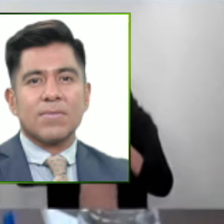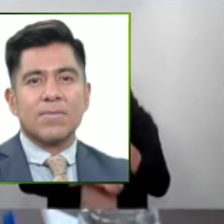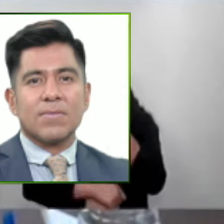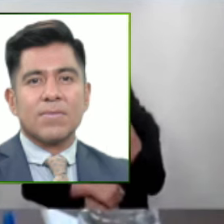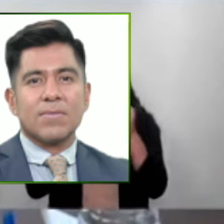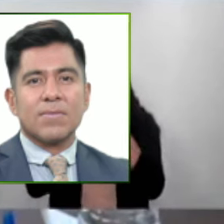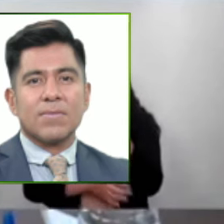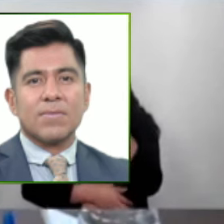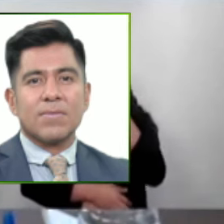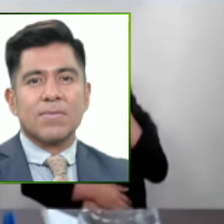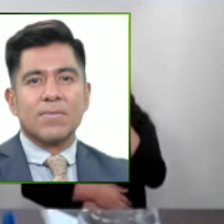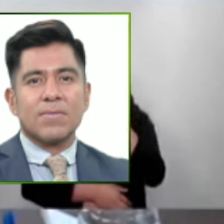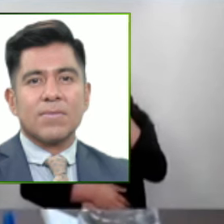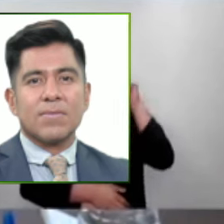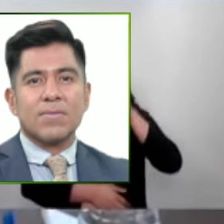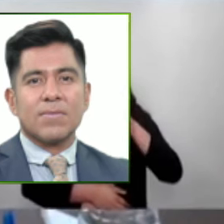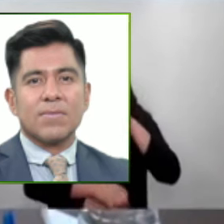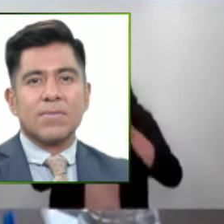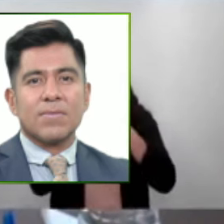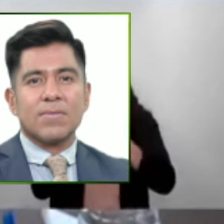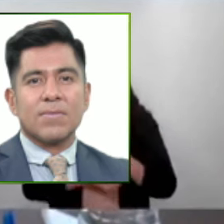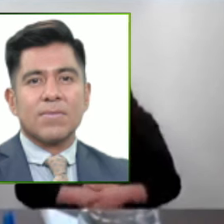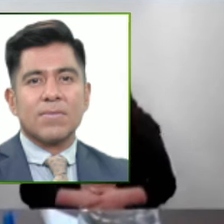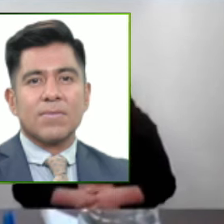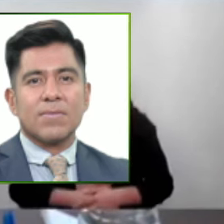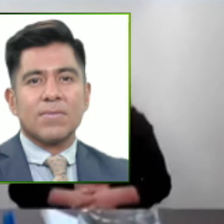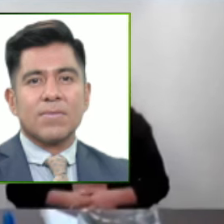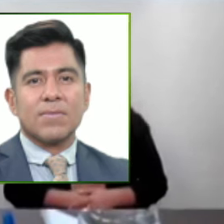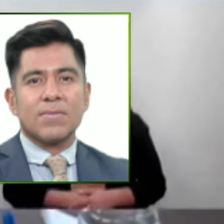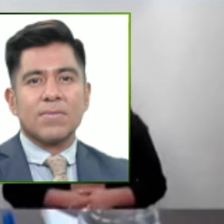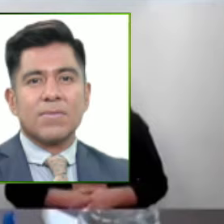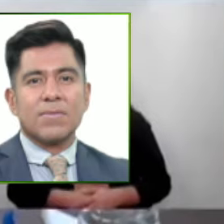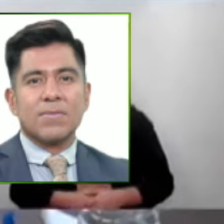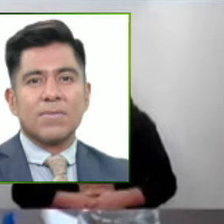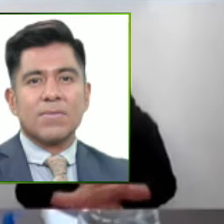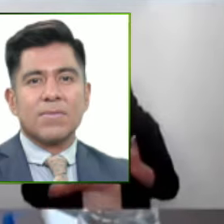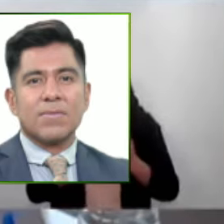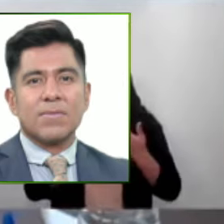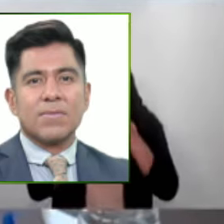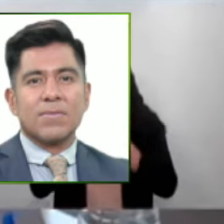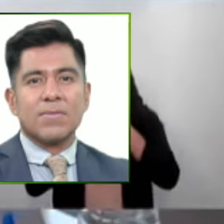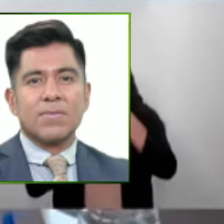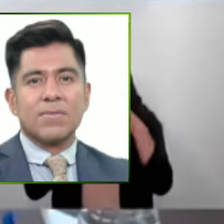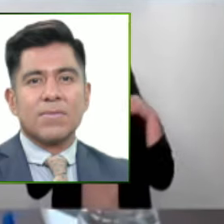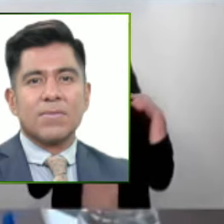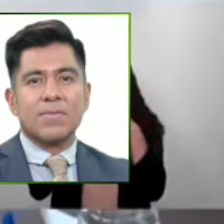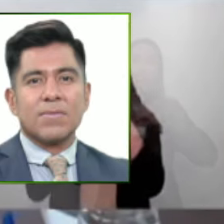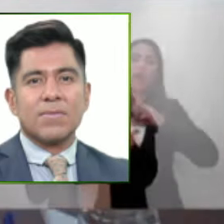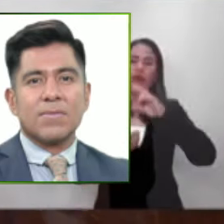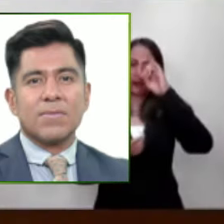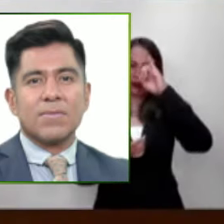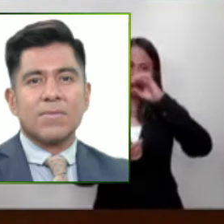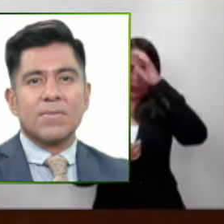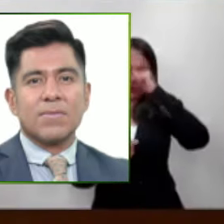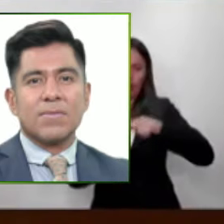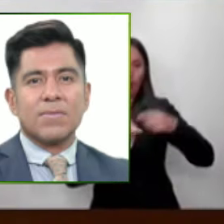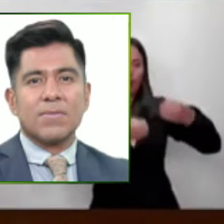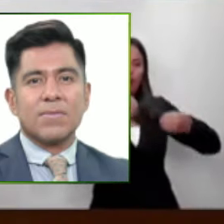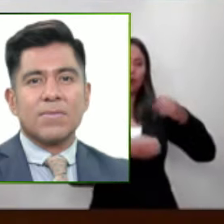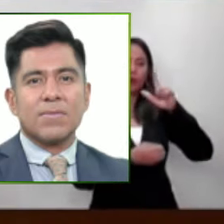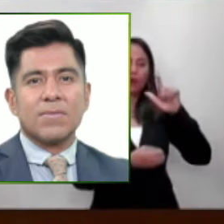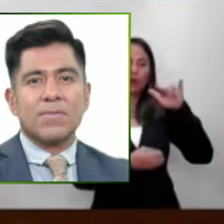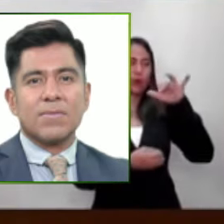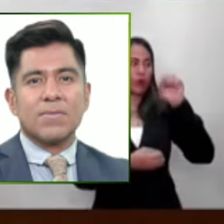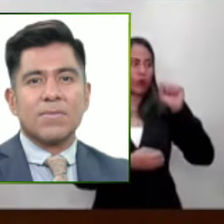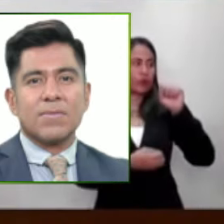digamos que las manifestaciones que realizó en contra de su contrincante fueron en el contexto de una contienda